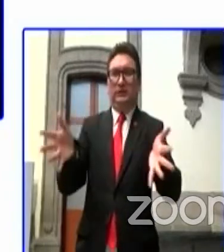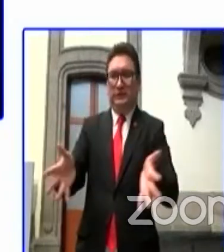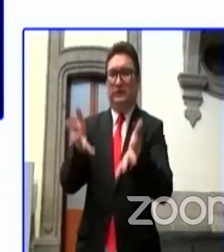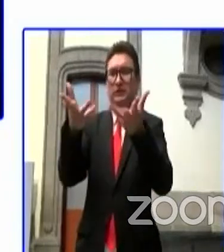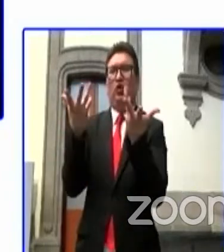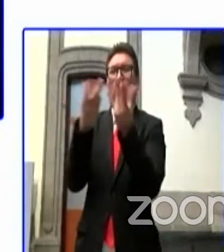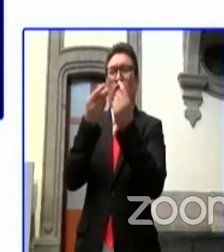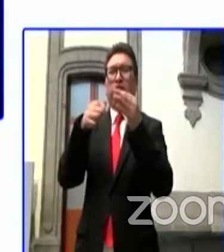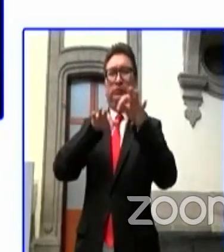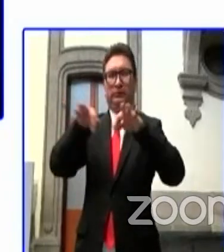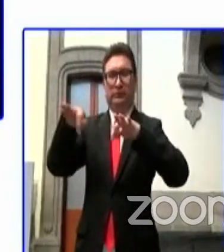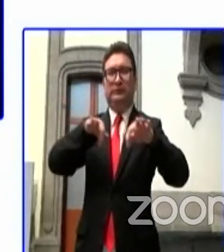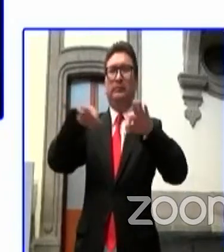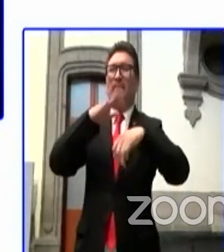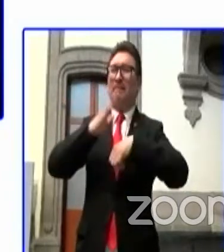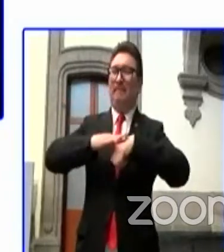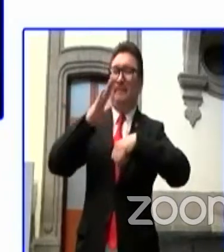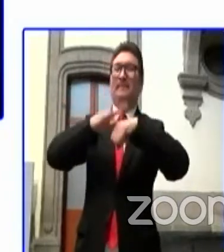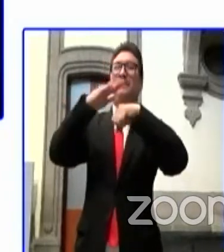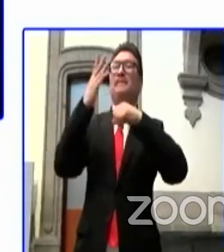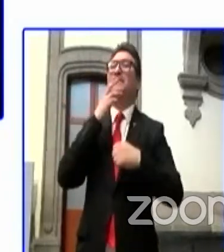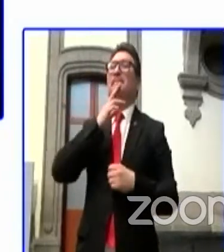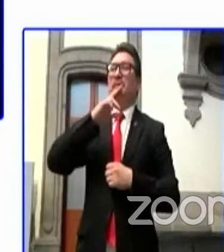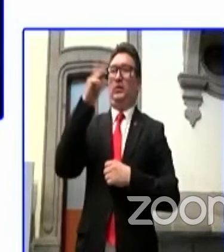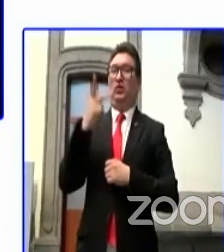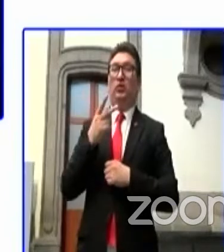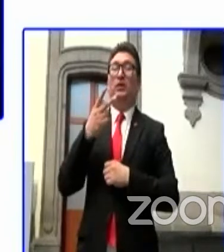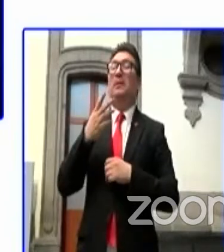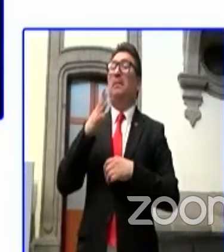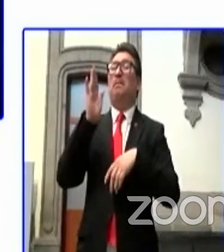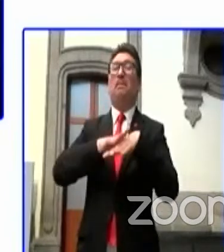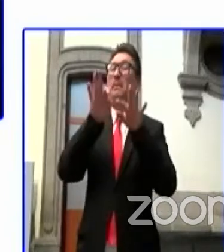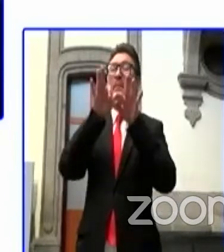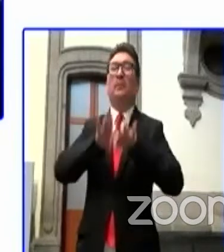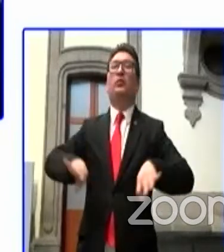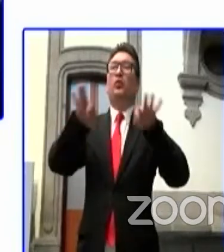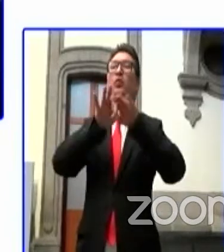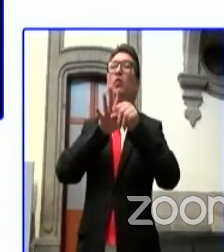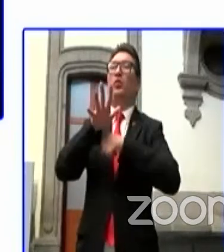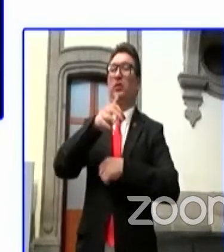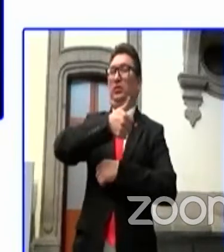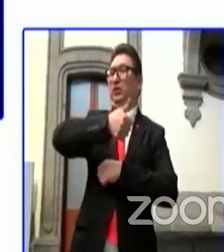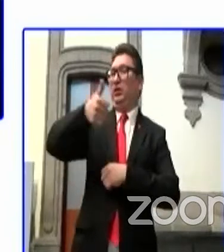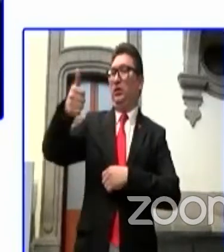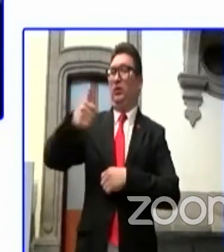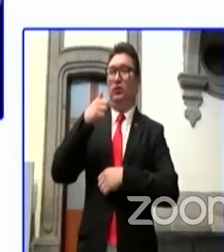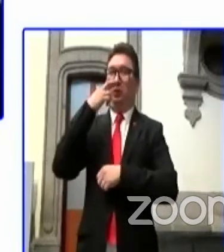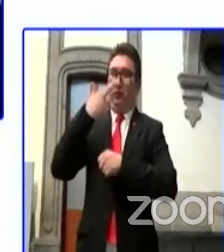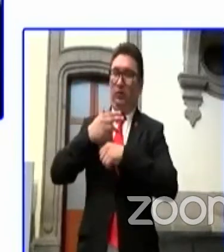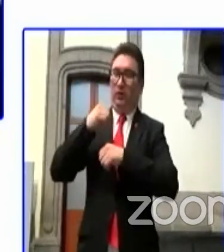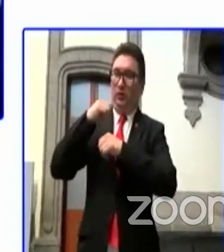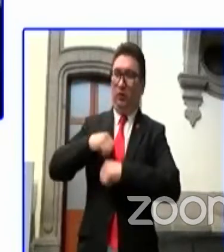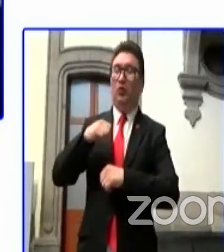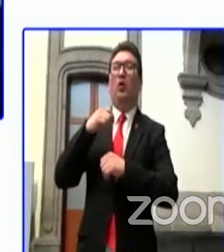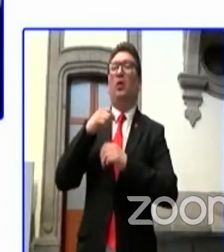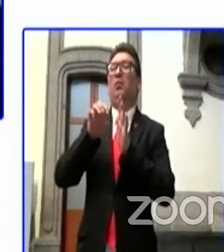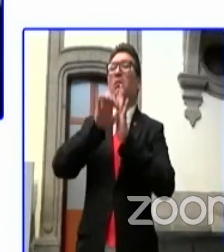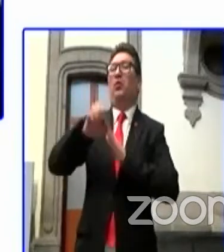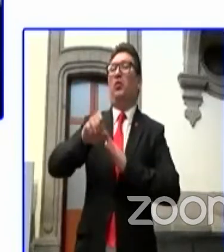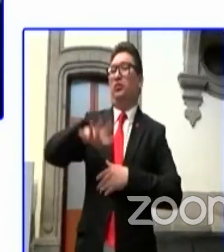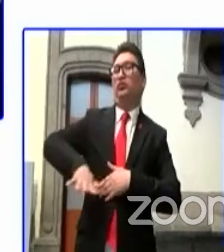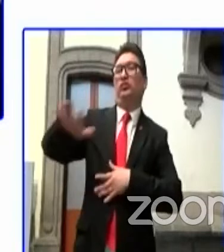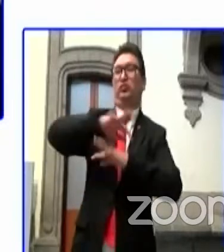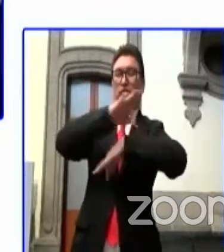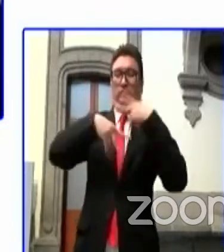sinergias y sobre todo hacer valer el rol que tenemos como ciudadanas y ciudadanos,